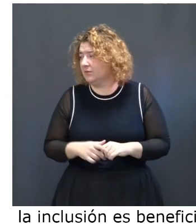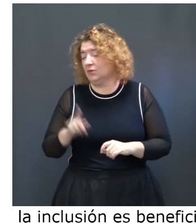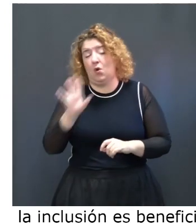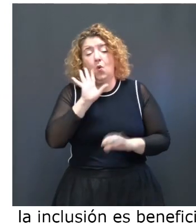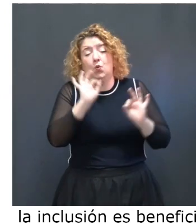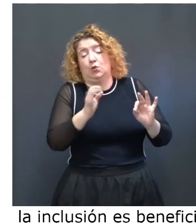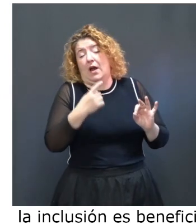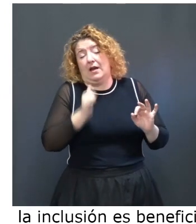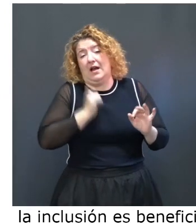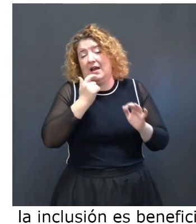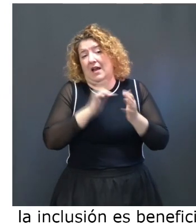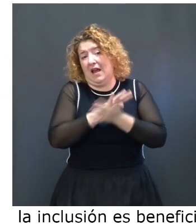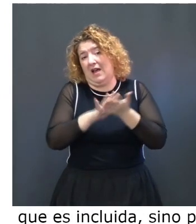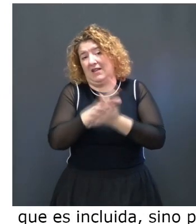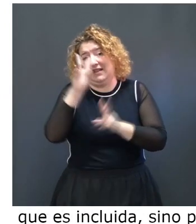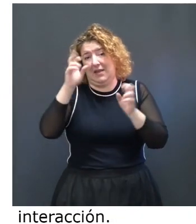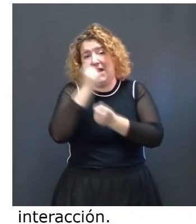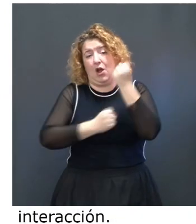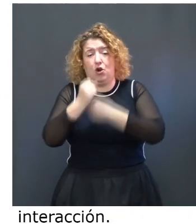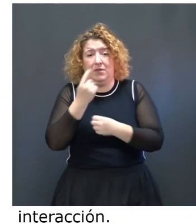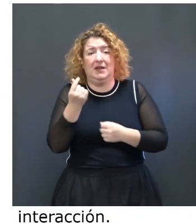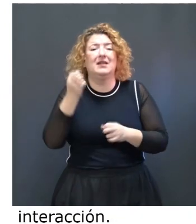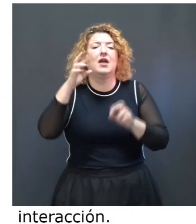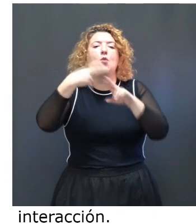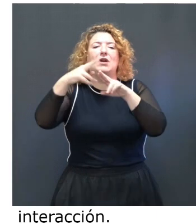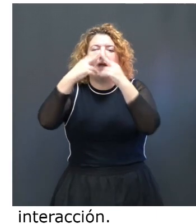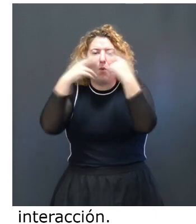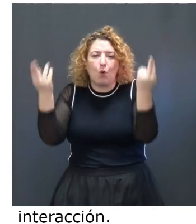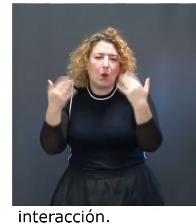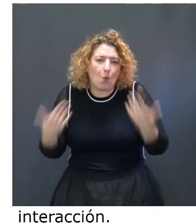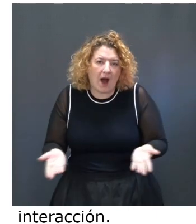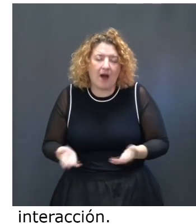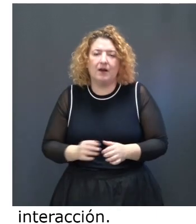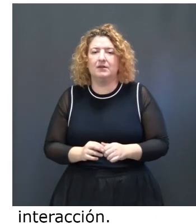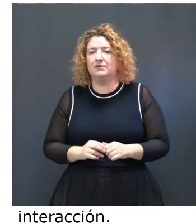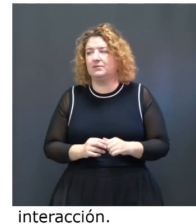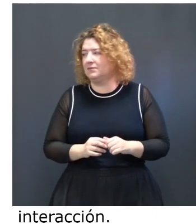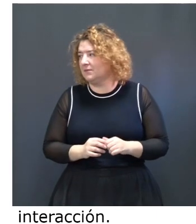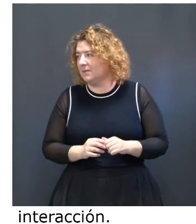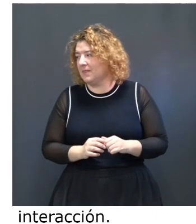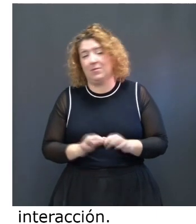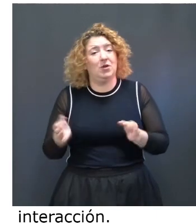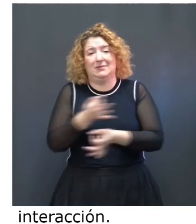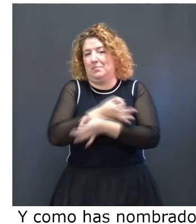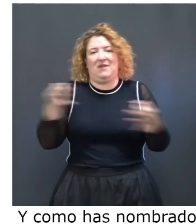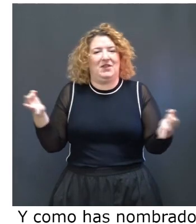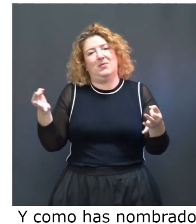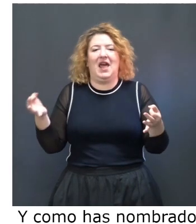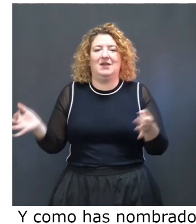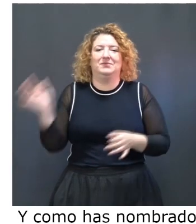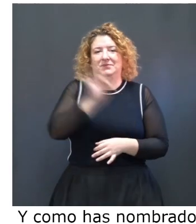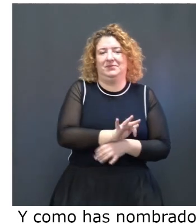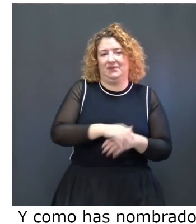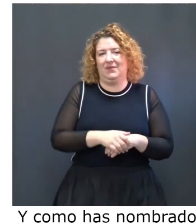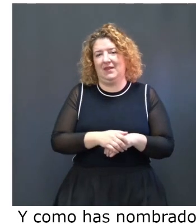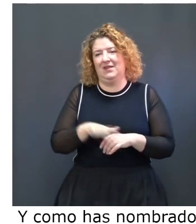también un poco económico, que va un poco hacia el tema de las políticas públicas, pues nos ha dado el pie perfecto, Maca, así que